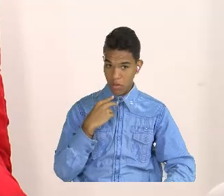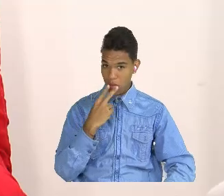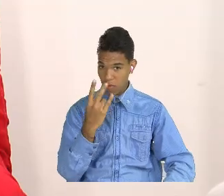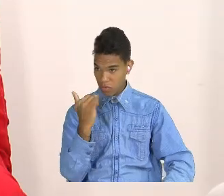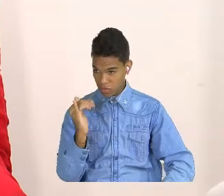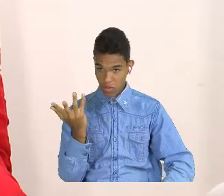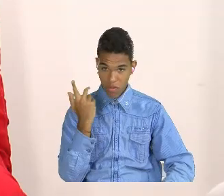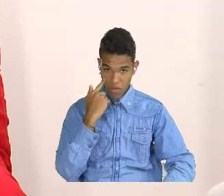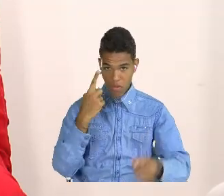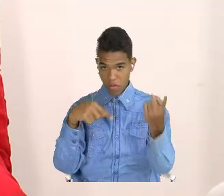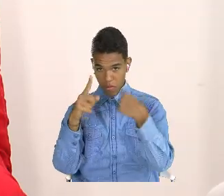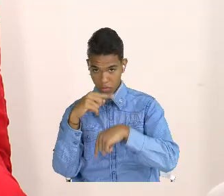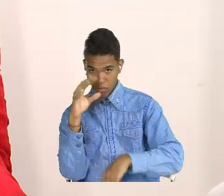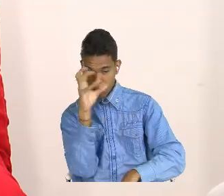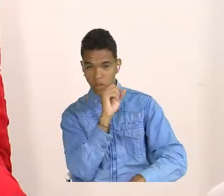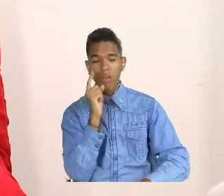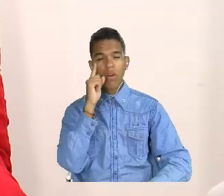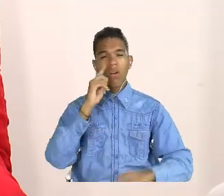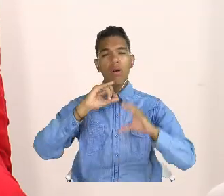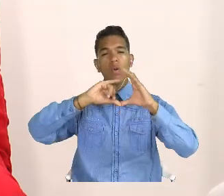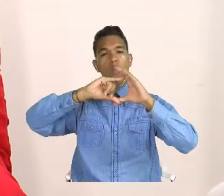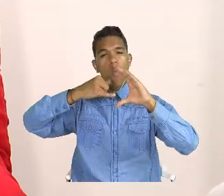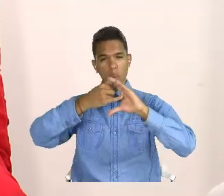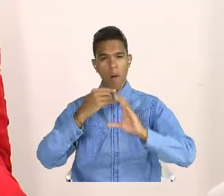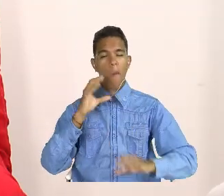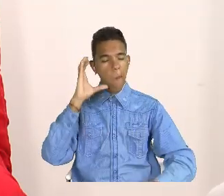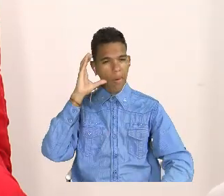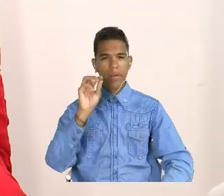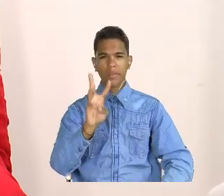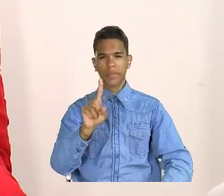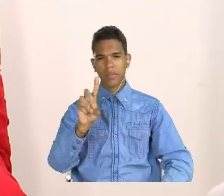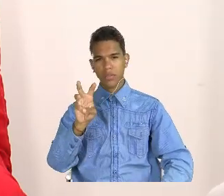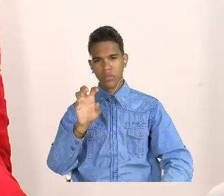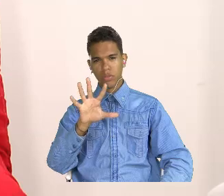recuerdo, nosotros tenemos un WhatsApp habilitado